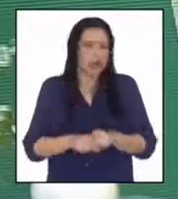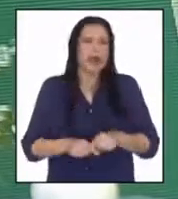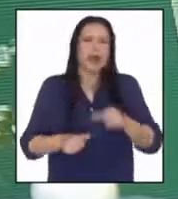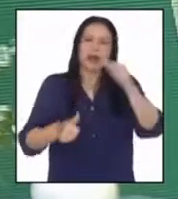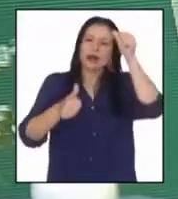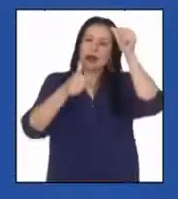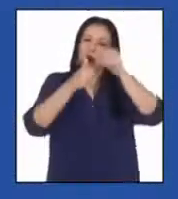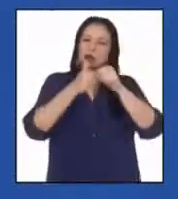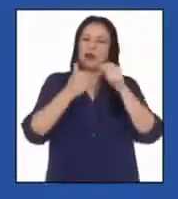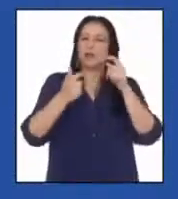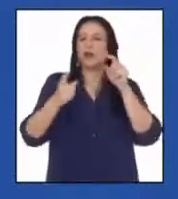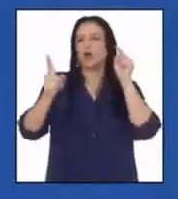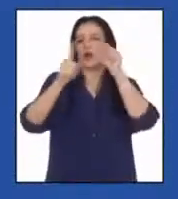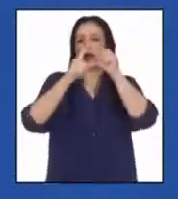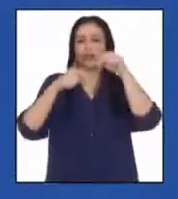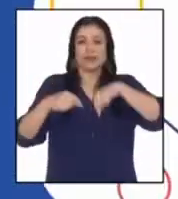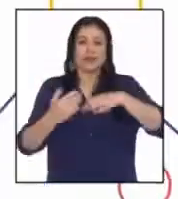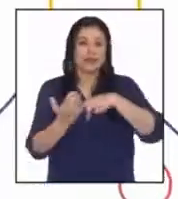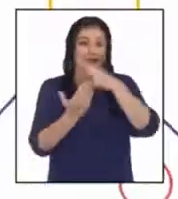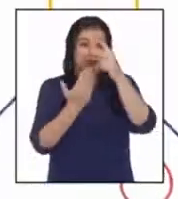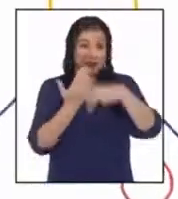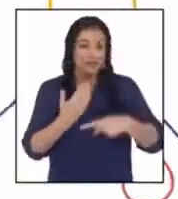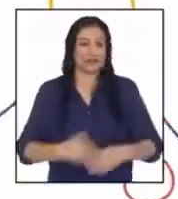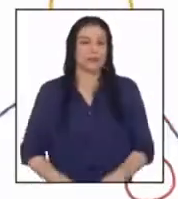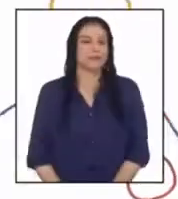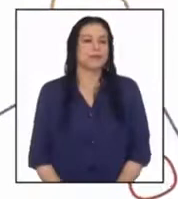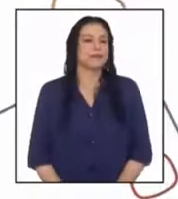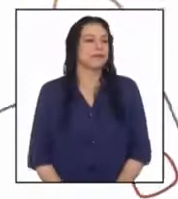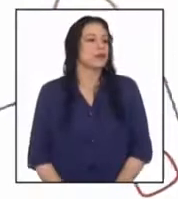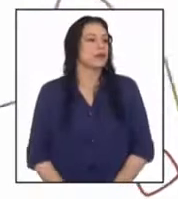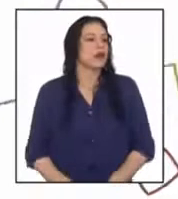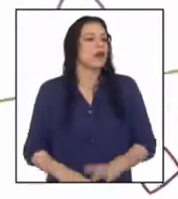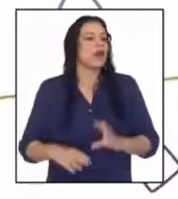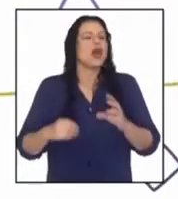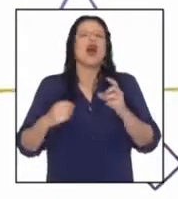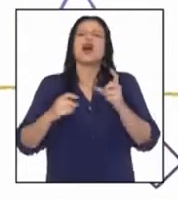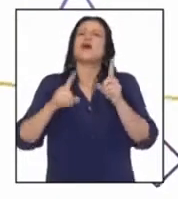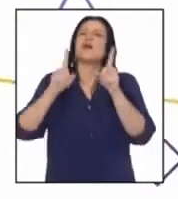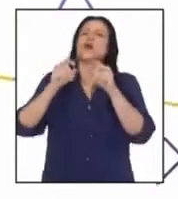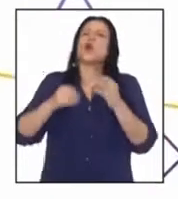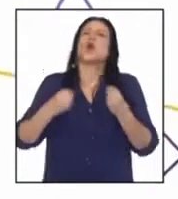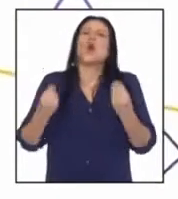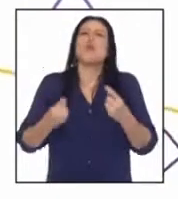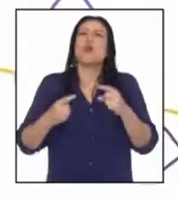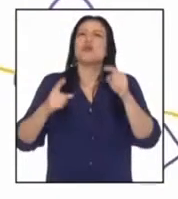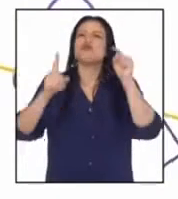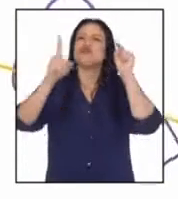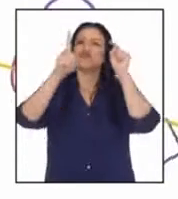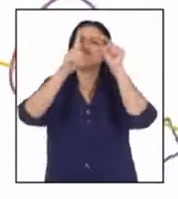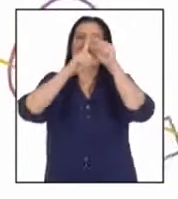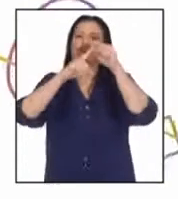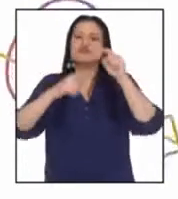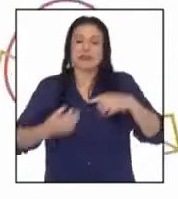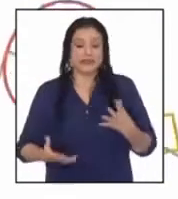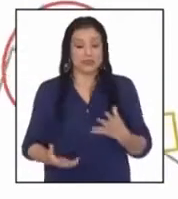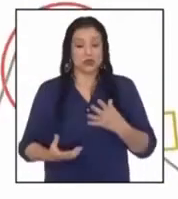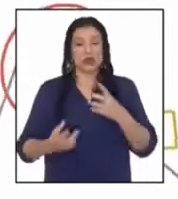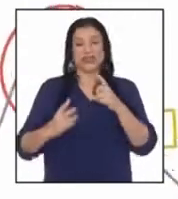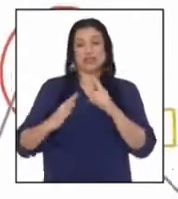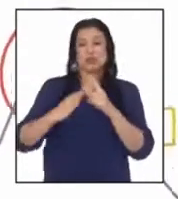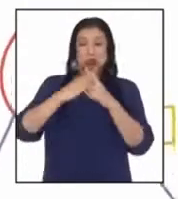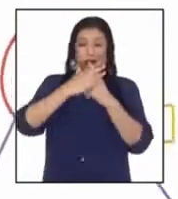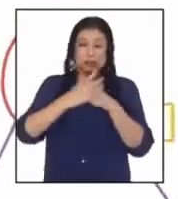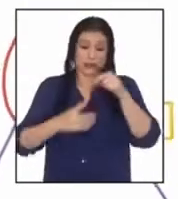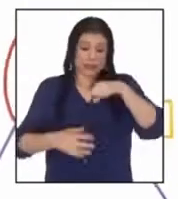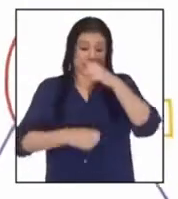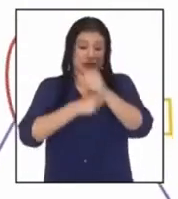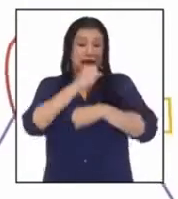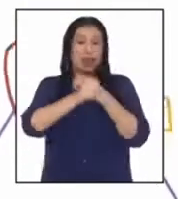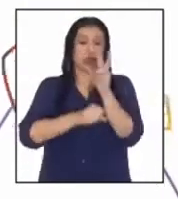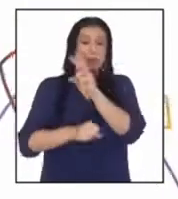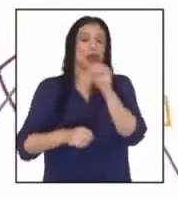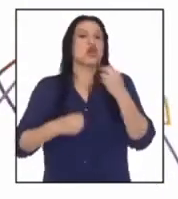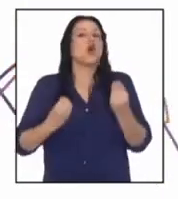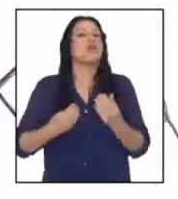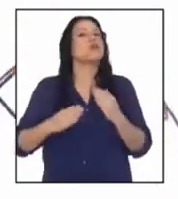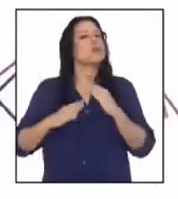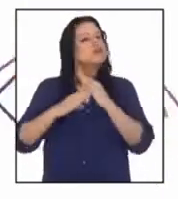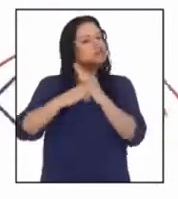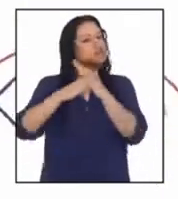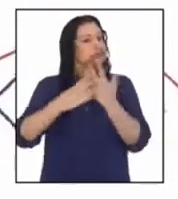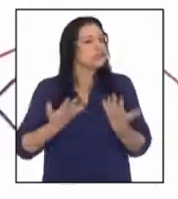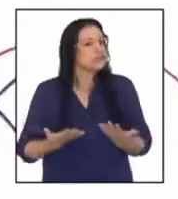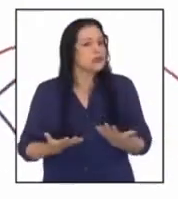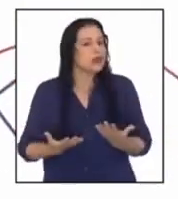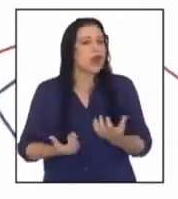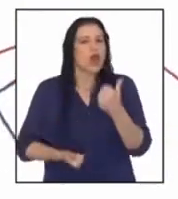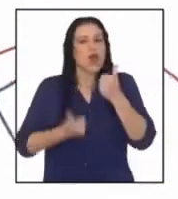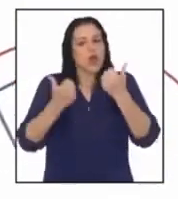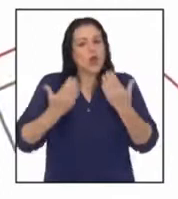retos del proyecto. ¿Cómo nos han desafiado los hechos y la experiencia vivida este 2020 y cómo los hemos enfrentado?